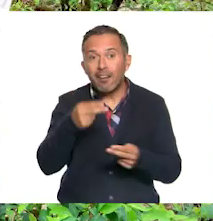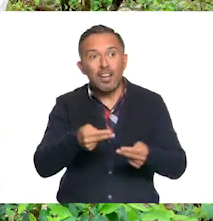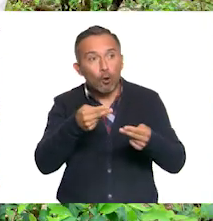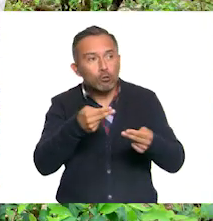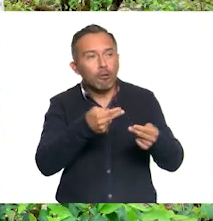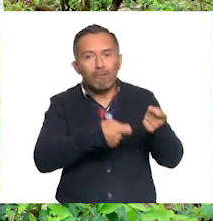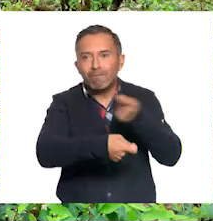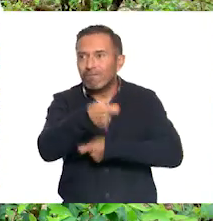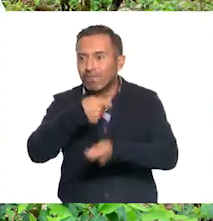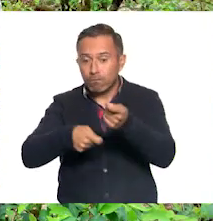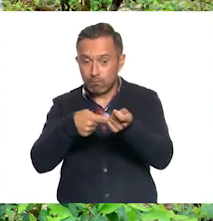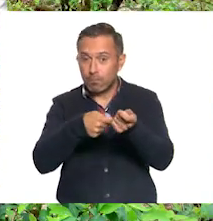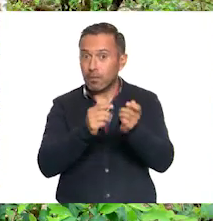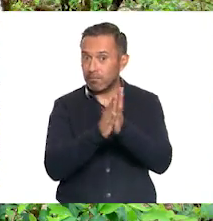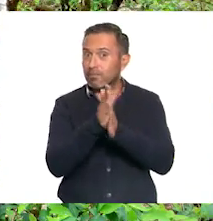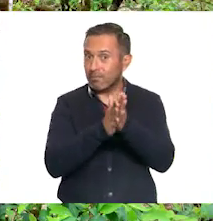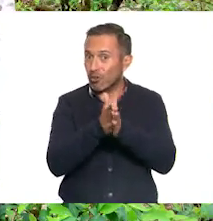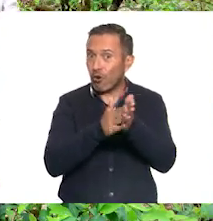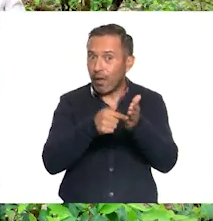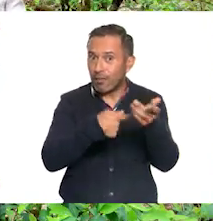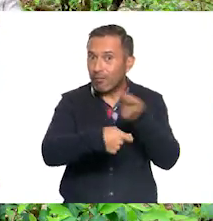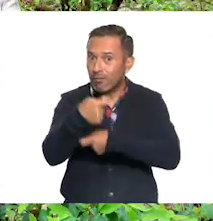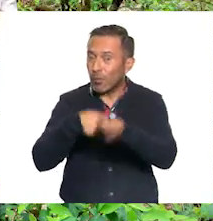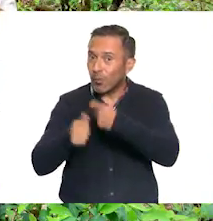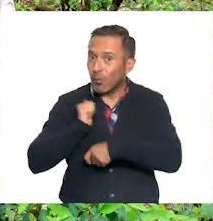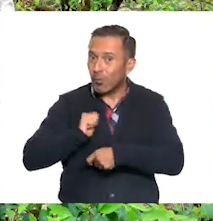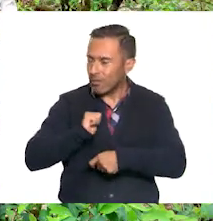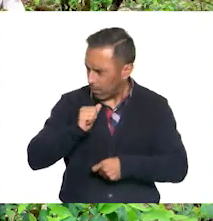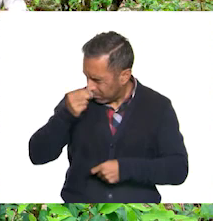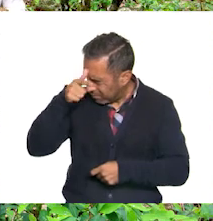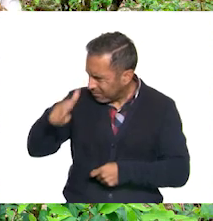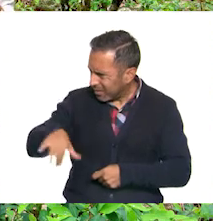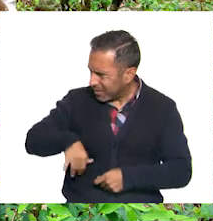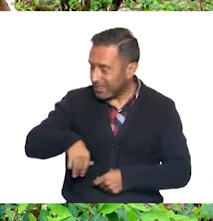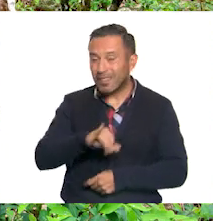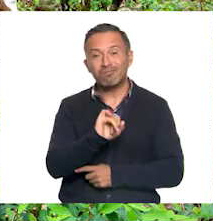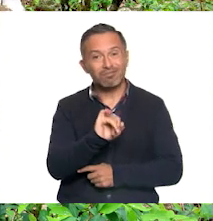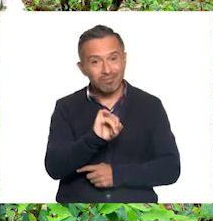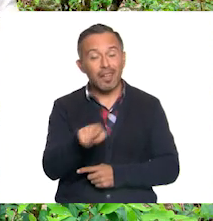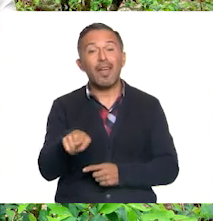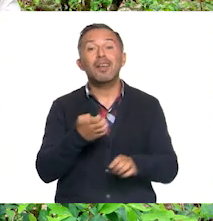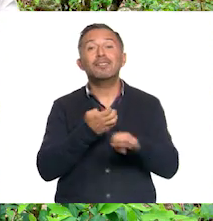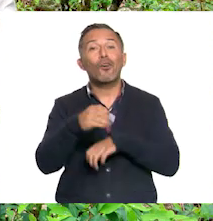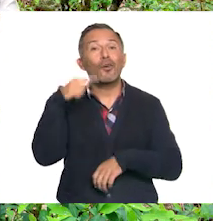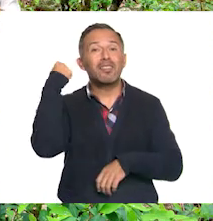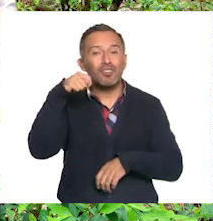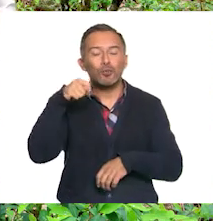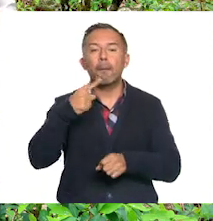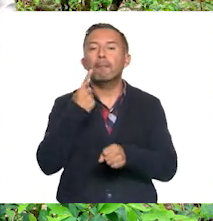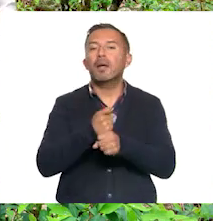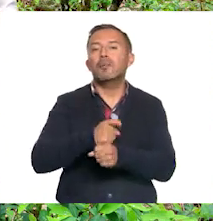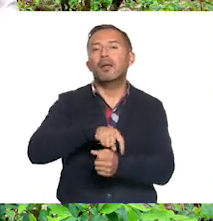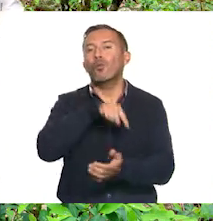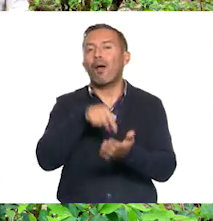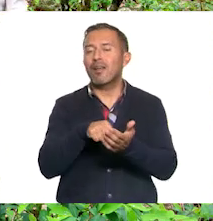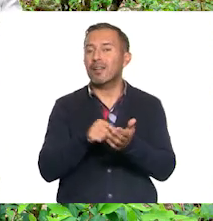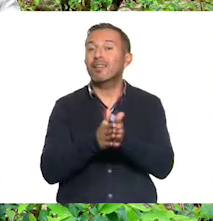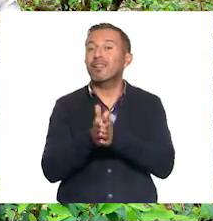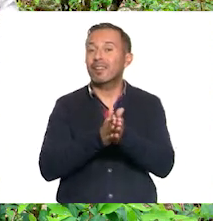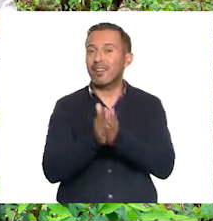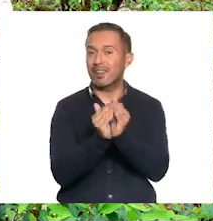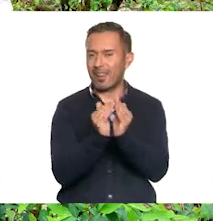¡Qué interesante! Sí, sí, sí, sí que lo es. Y Tabasco es el principal productor de cacao en el país.